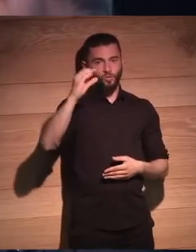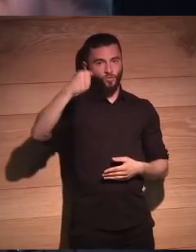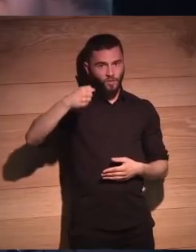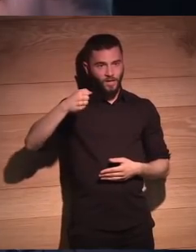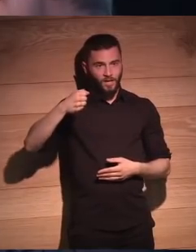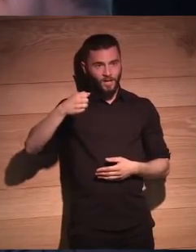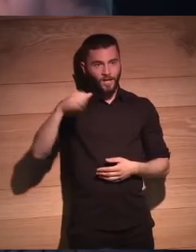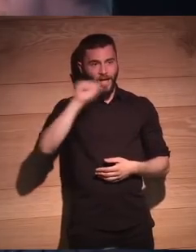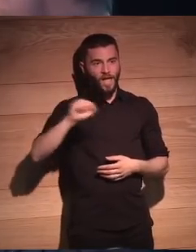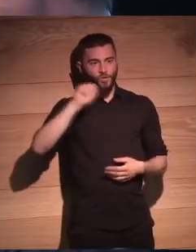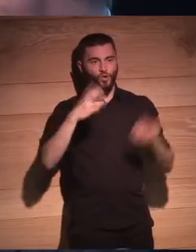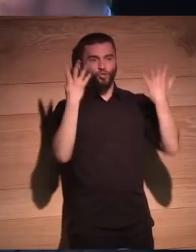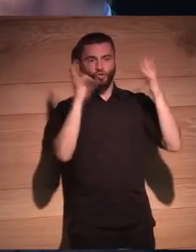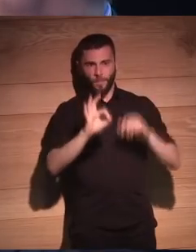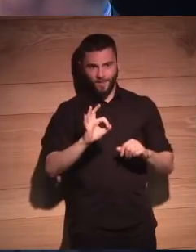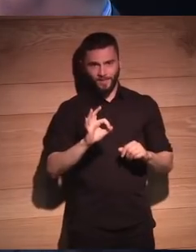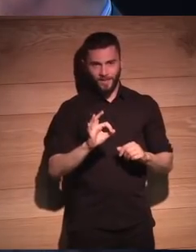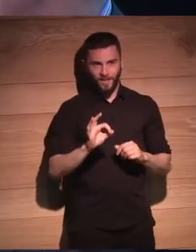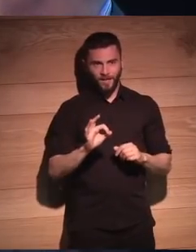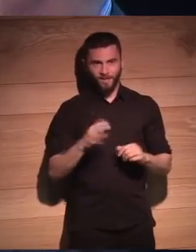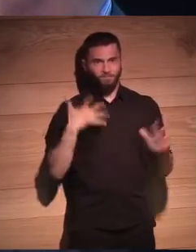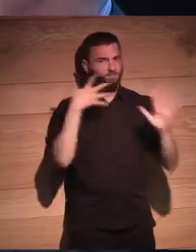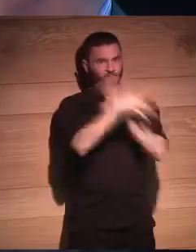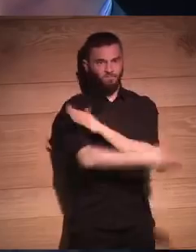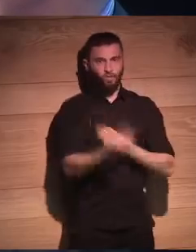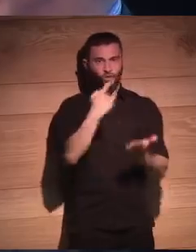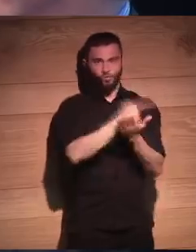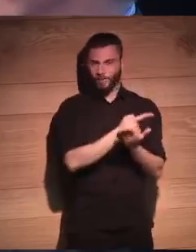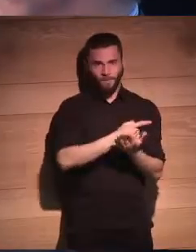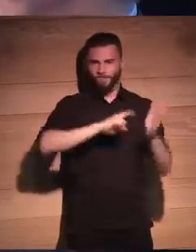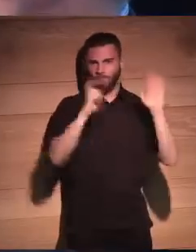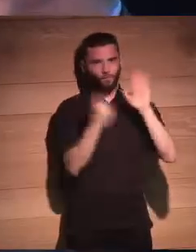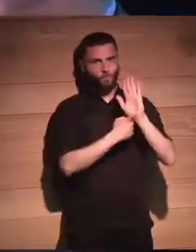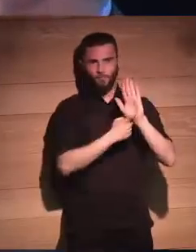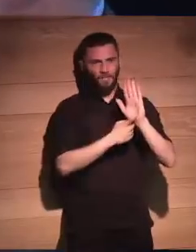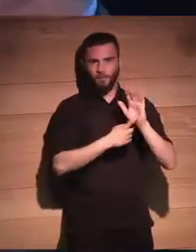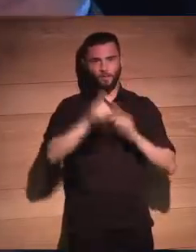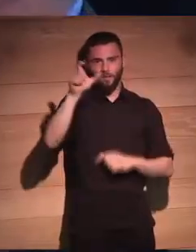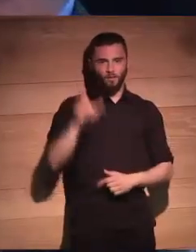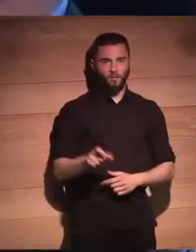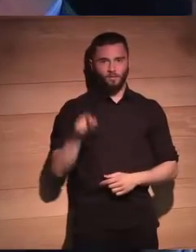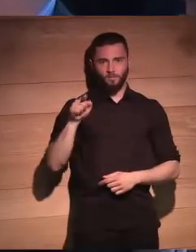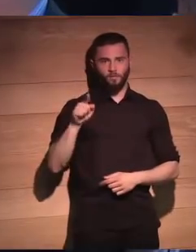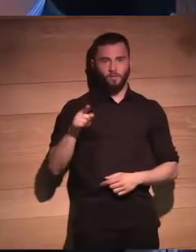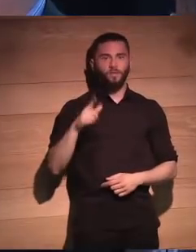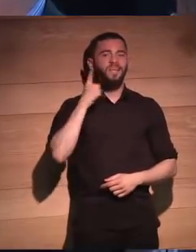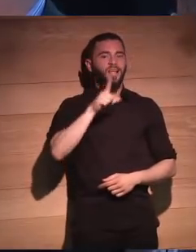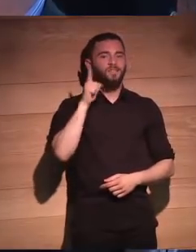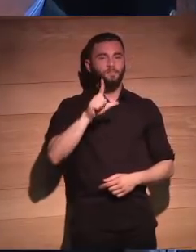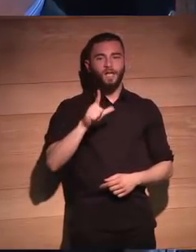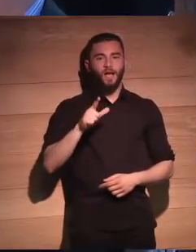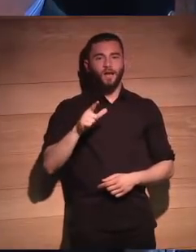en los 90 fue, la redefinió por completo, la convirtió en un personaje lesbiana, hija de